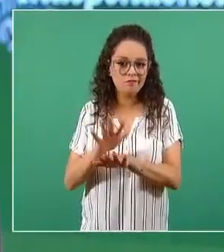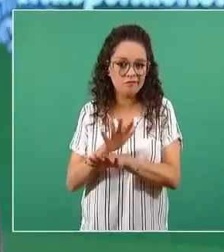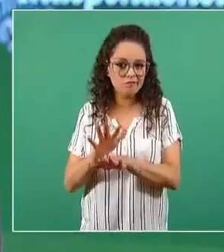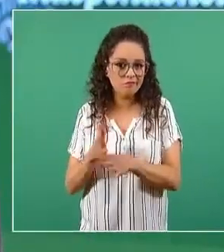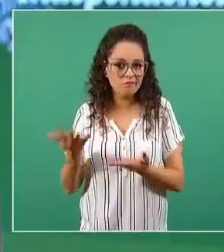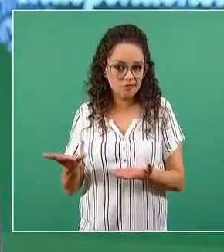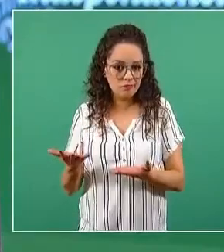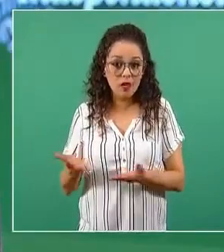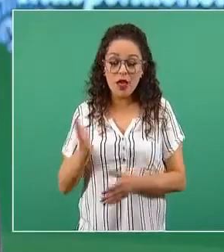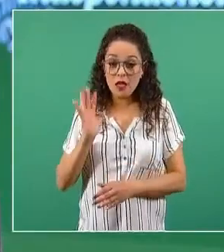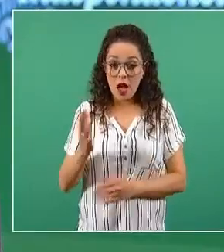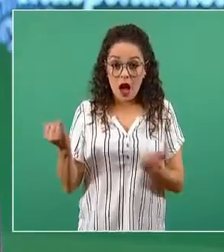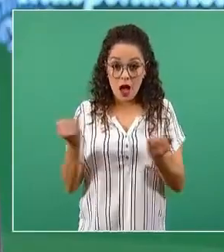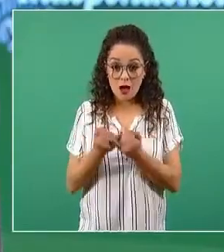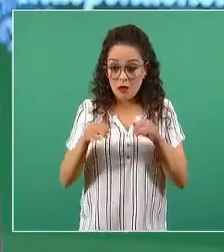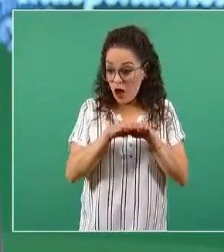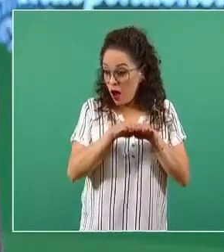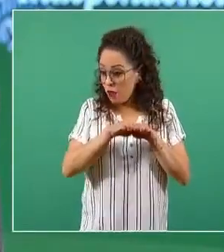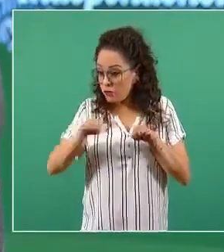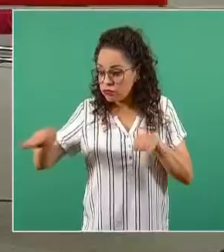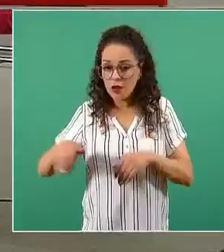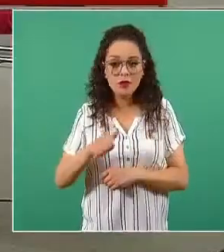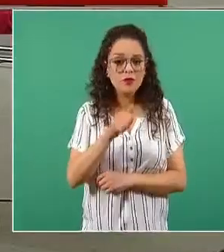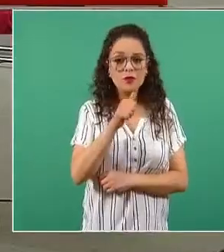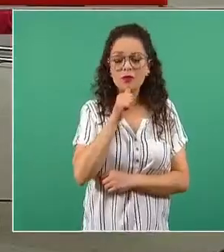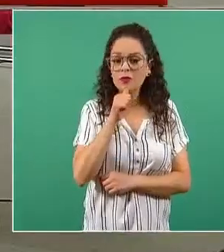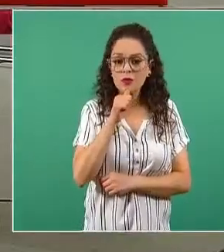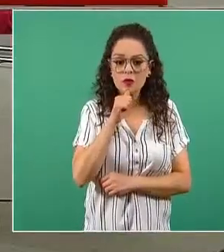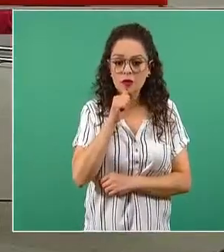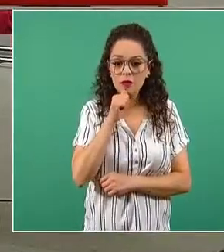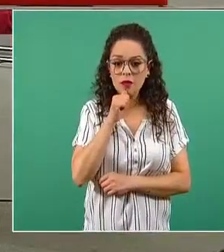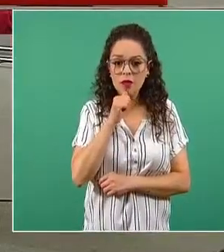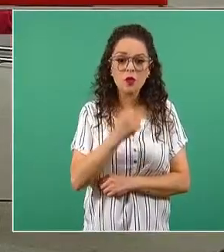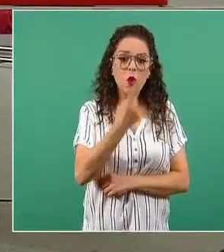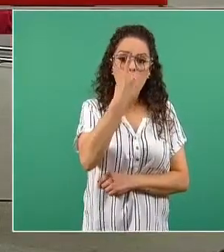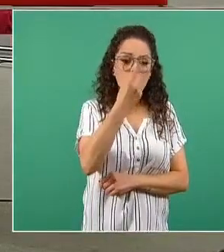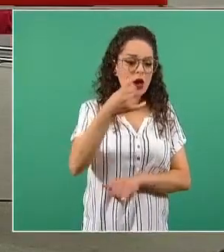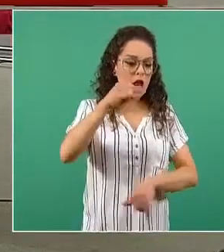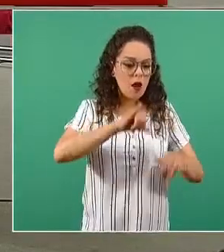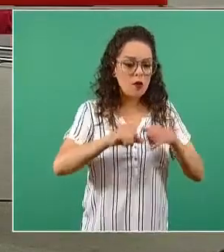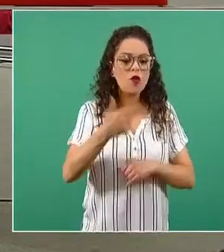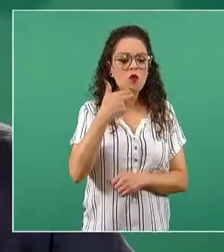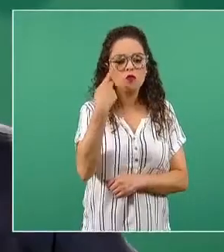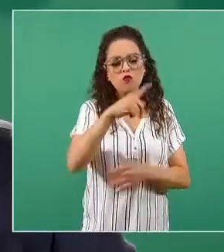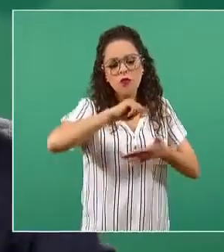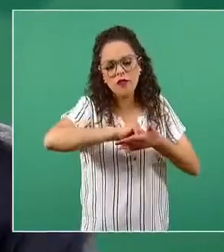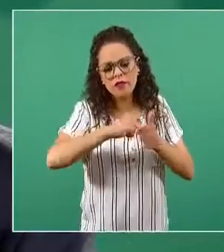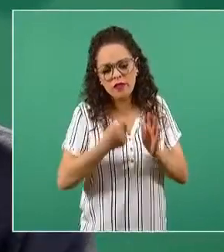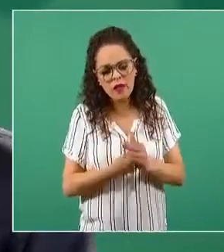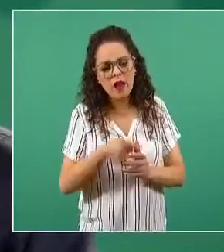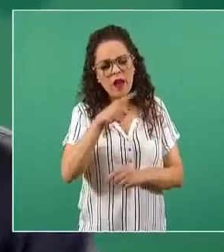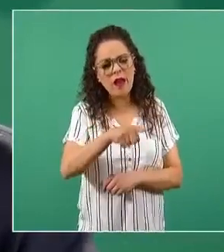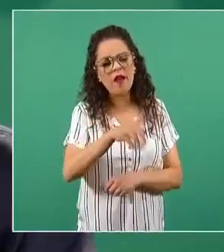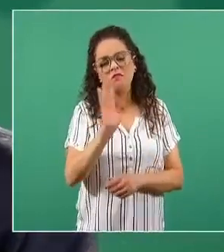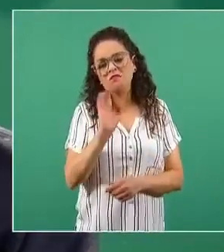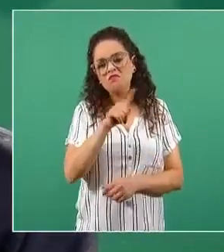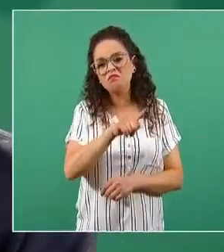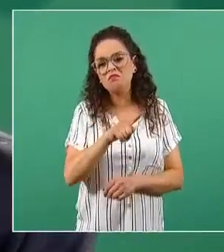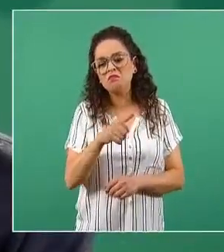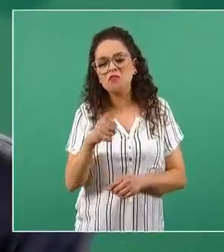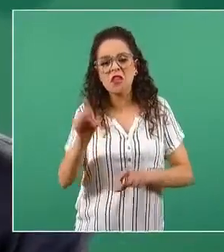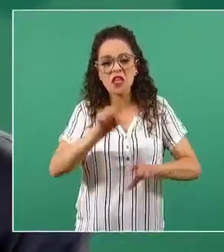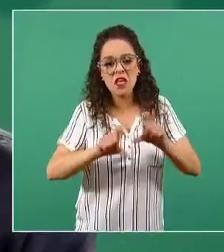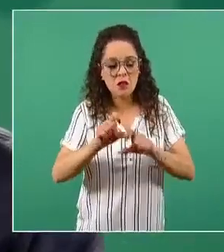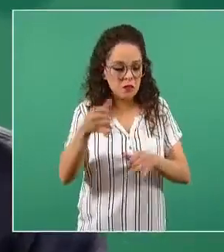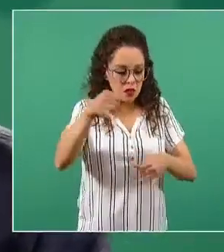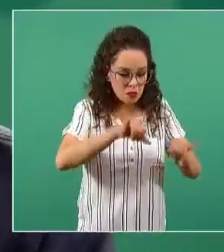han normalizado o estandarizado. Laboratorio 1 usa cierta técnica, cierta máquina, ciertos reactivos